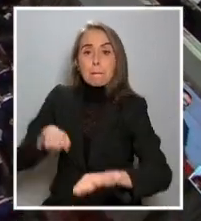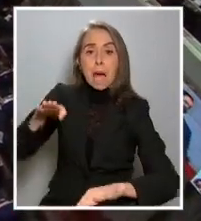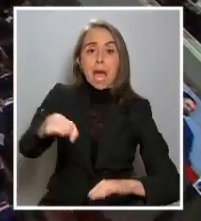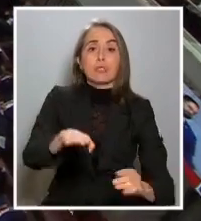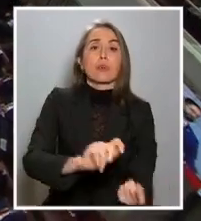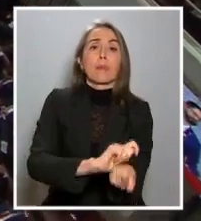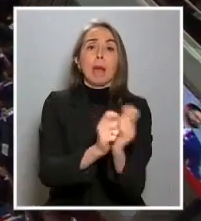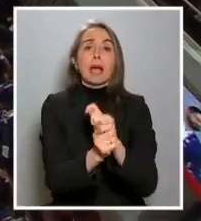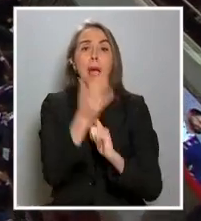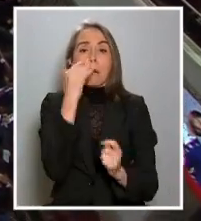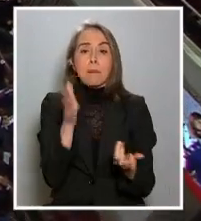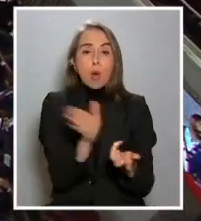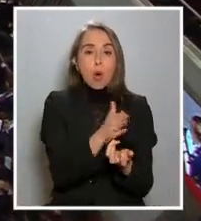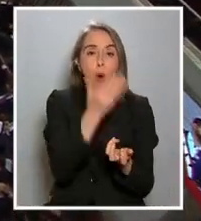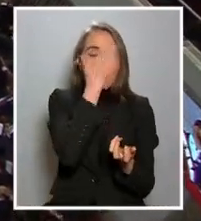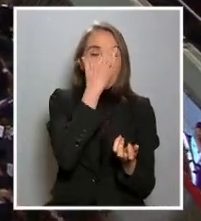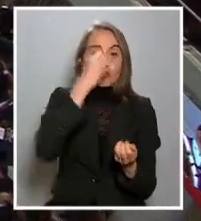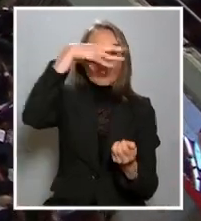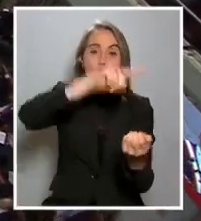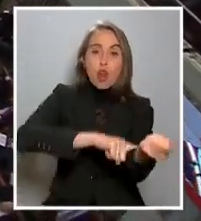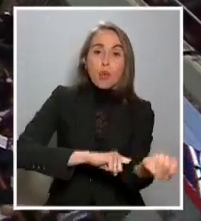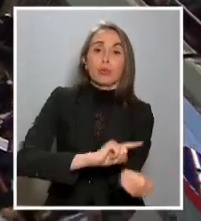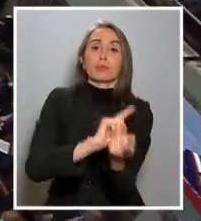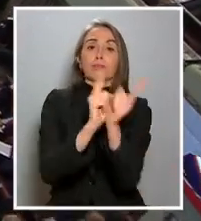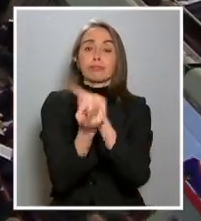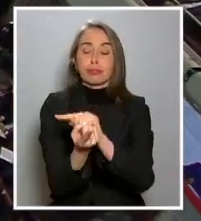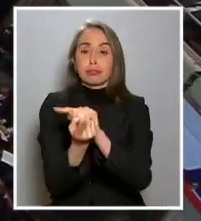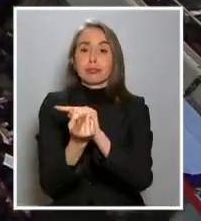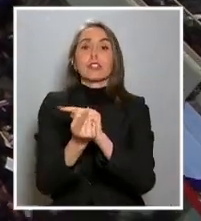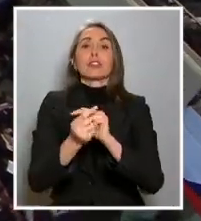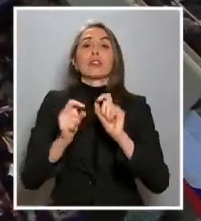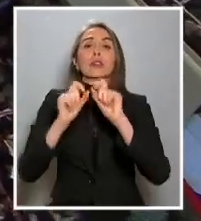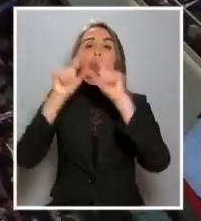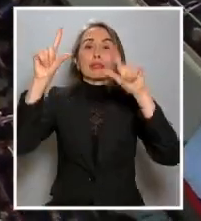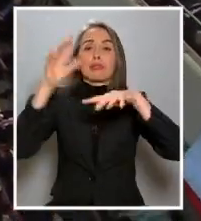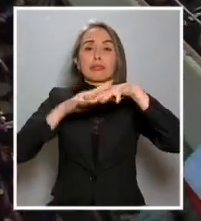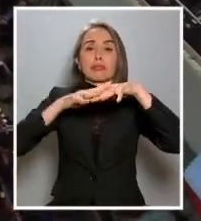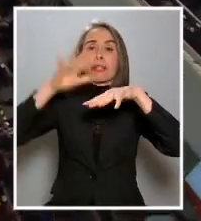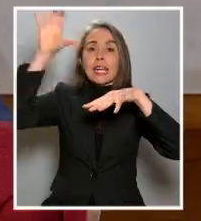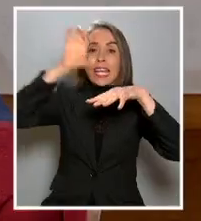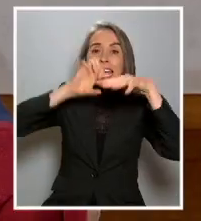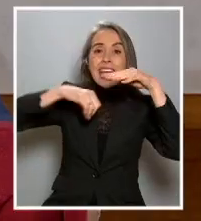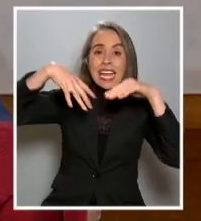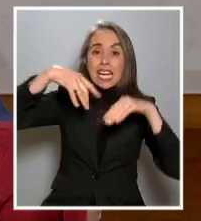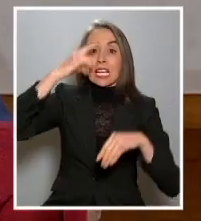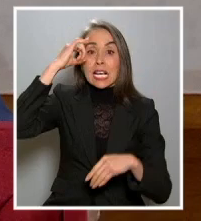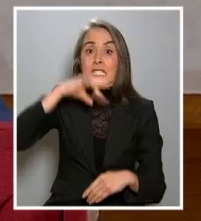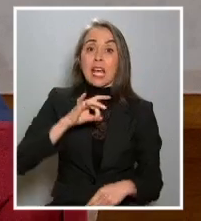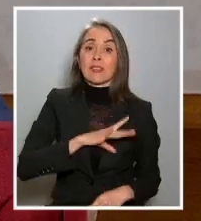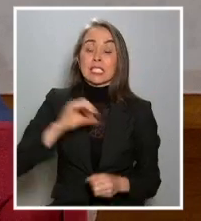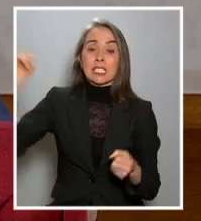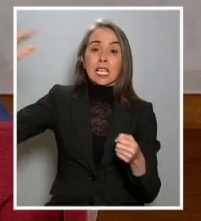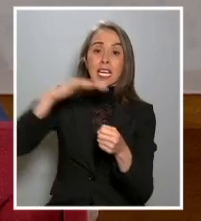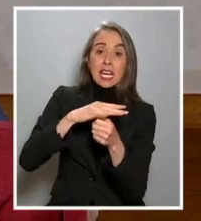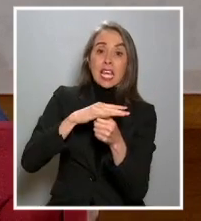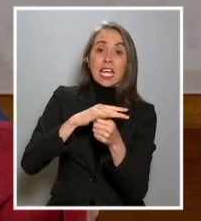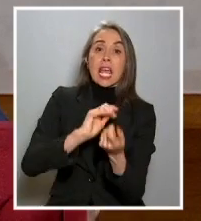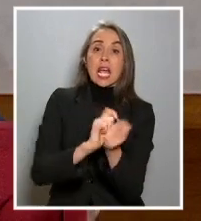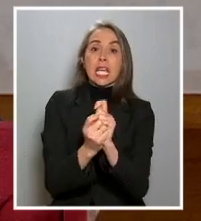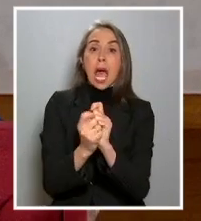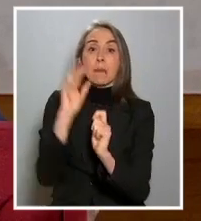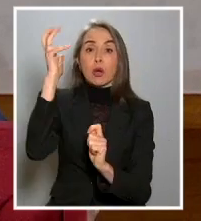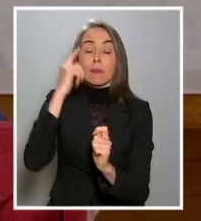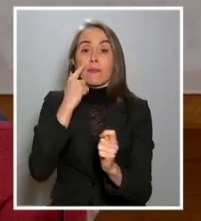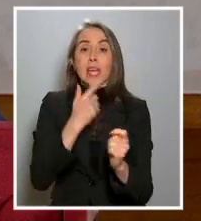energética. Y es que Chile es un país altamente expuesto al cambio climático. Lo sabemos bien por las tragedias naturales que nos ha tocado